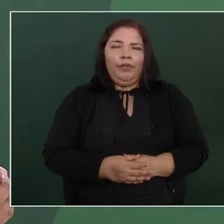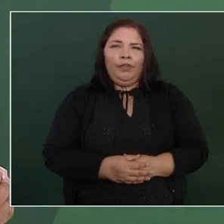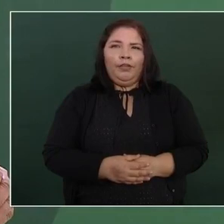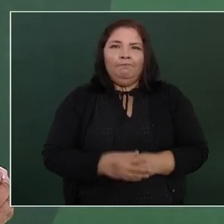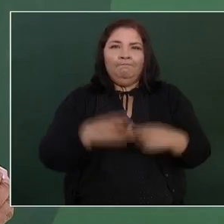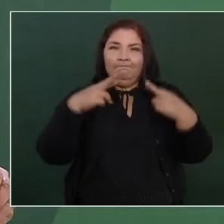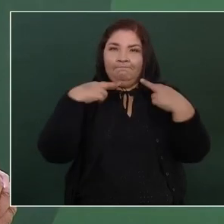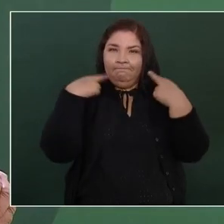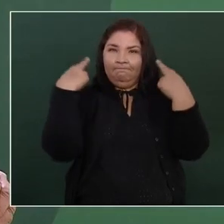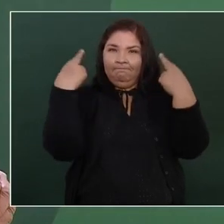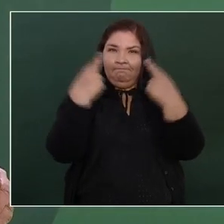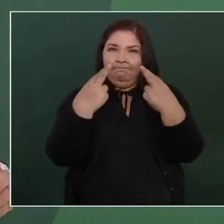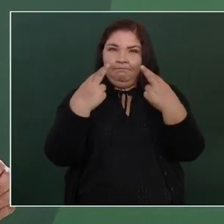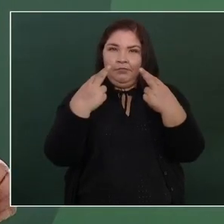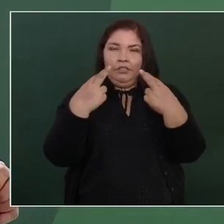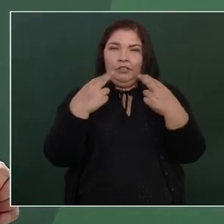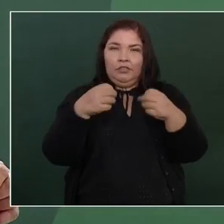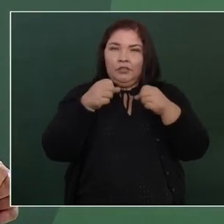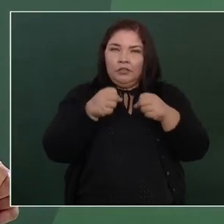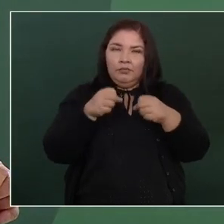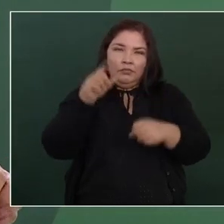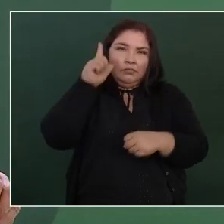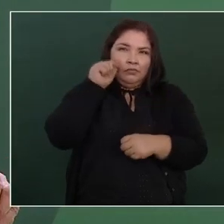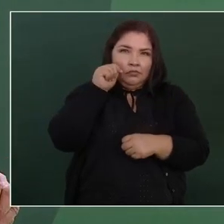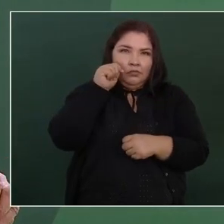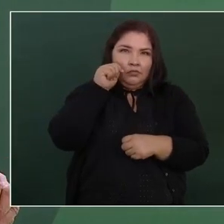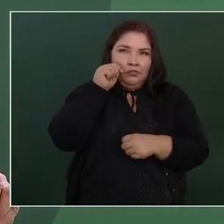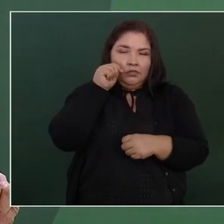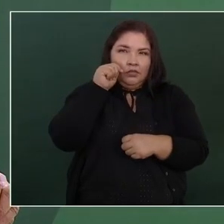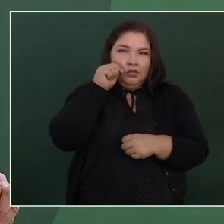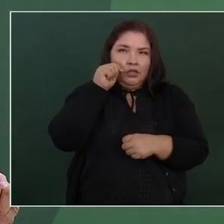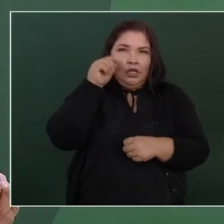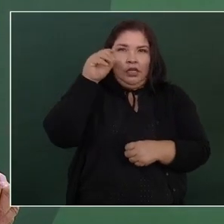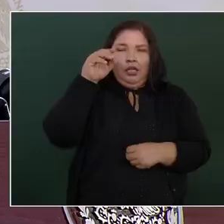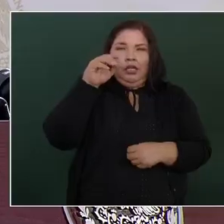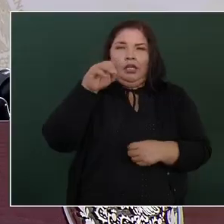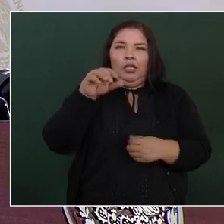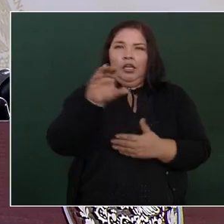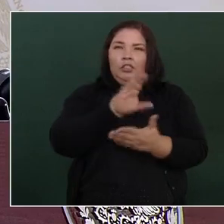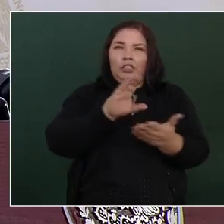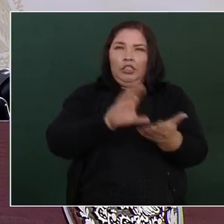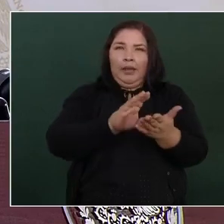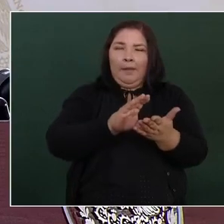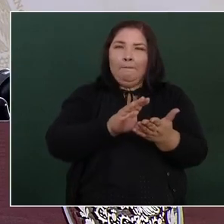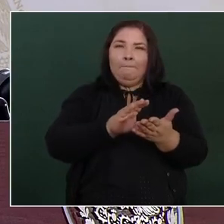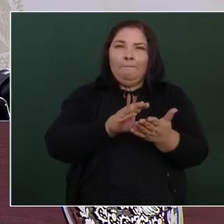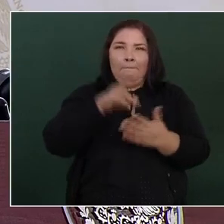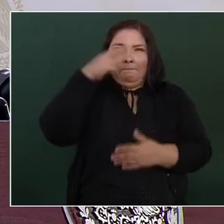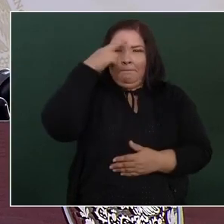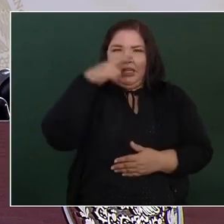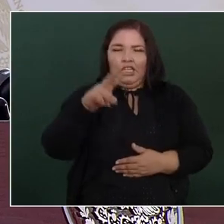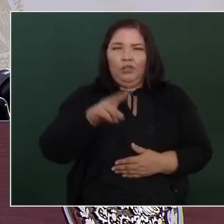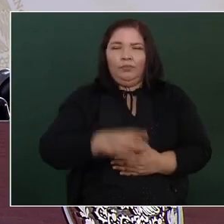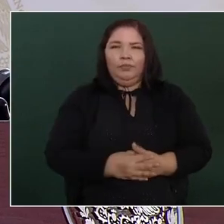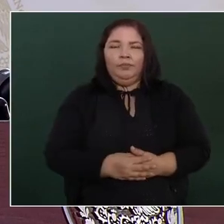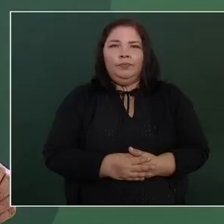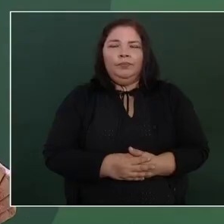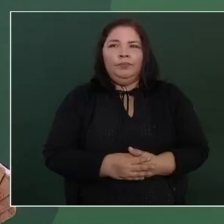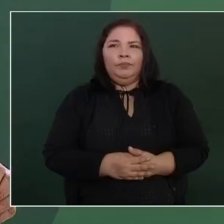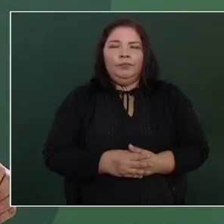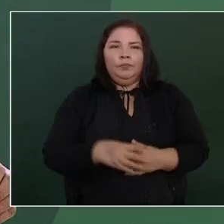la reunión de seguridad mañana en la Ciudad de México, luego